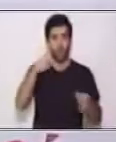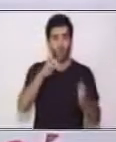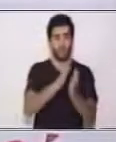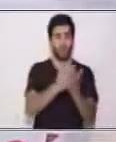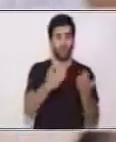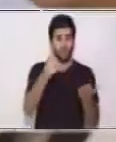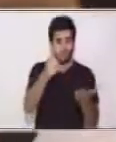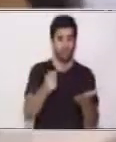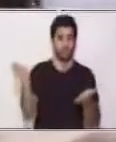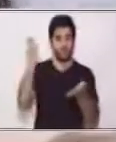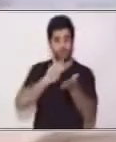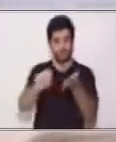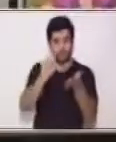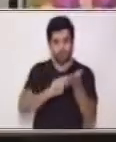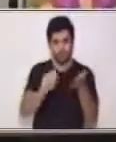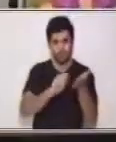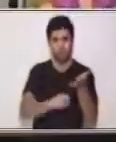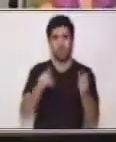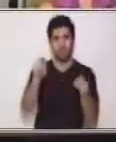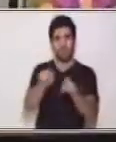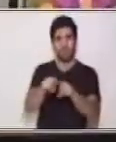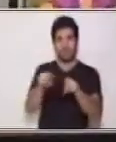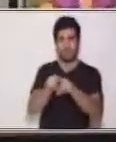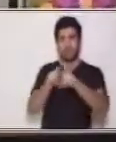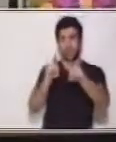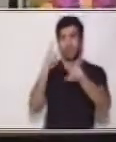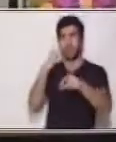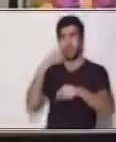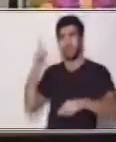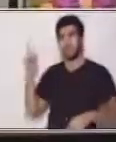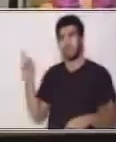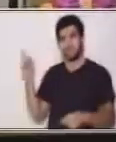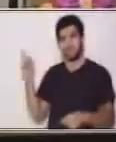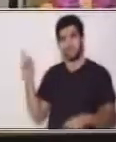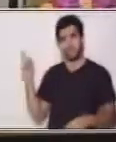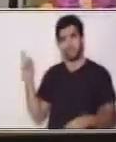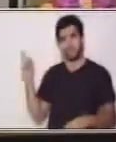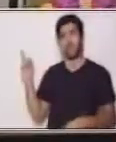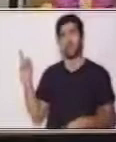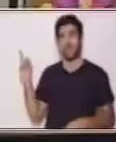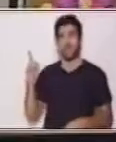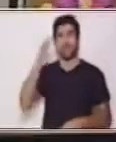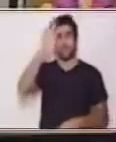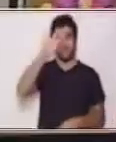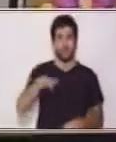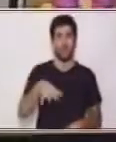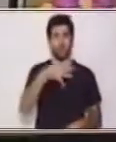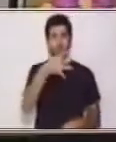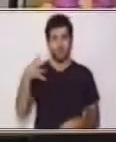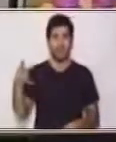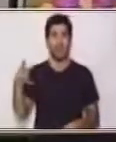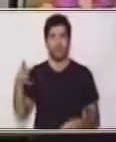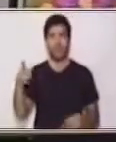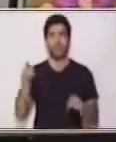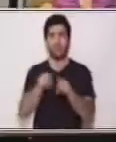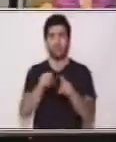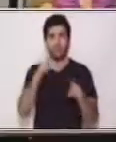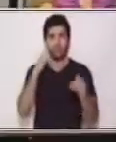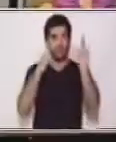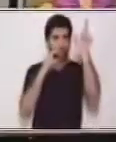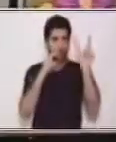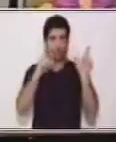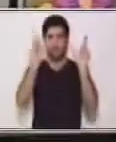mano, te invito a que realices esta tabla de estimaciones. Y entonces vamos a colocar cuatro columnas,